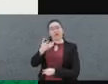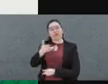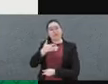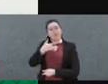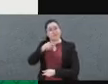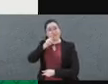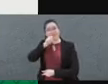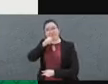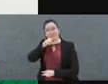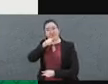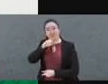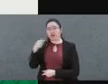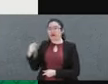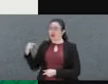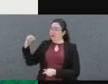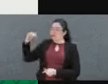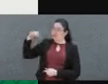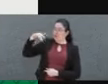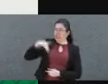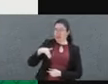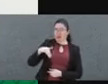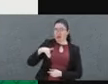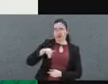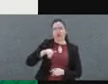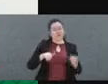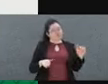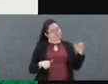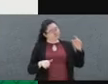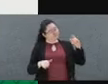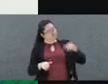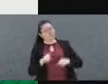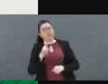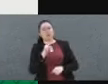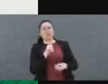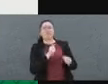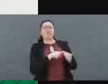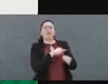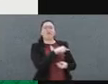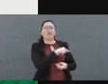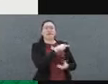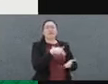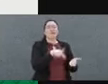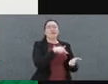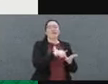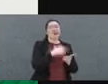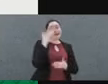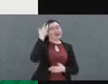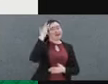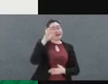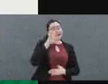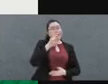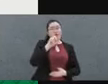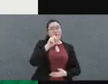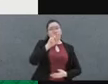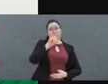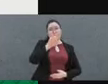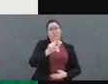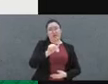planta potabilizadora. El otro pozo se llama Santa Úrsula y se encuentra a no más de